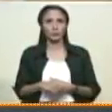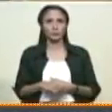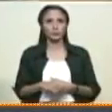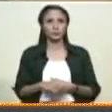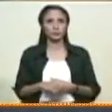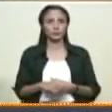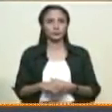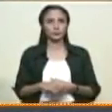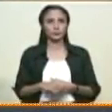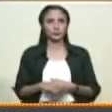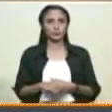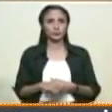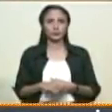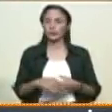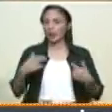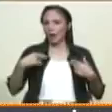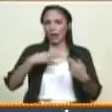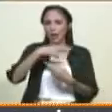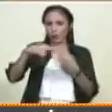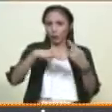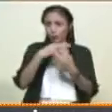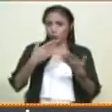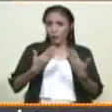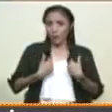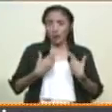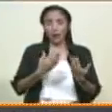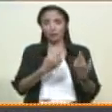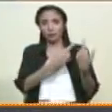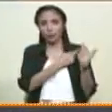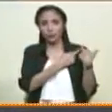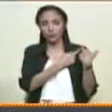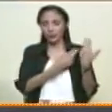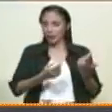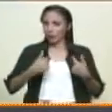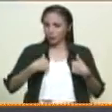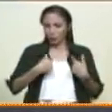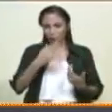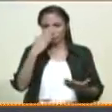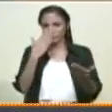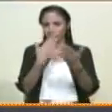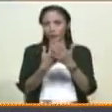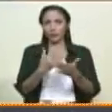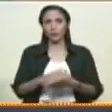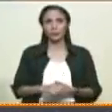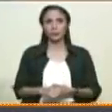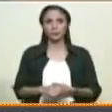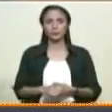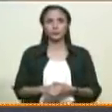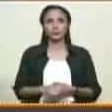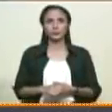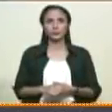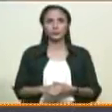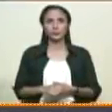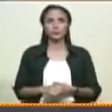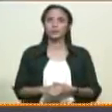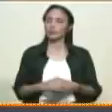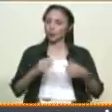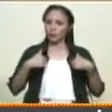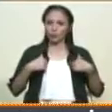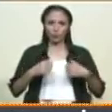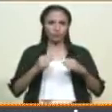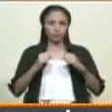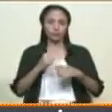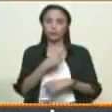ninguna responsabilidad que me da la revolución y a esta edad menos lo voy a hacer. Yo estoy absolutamente restiado